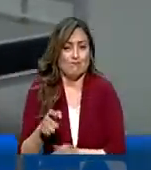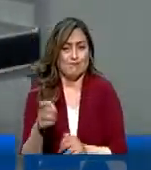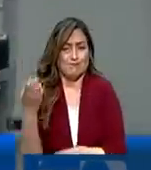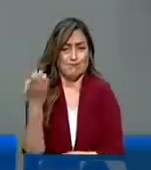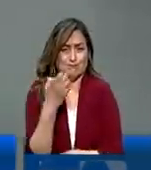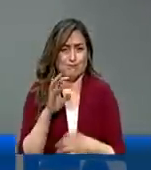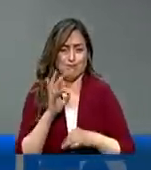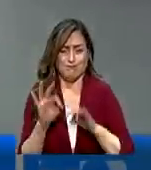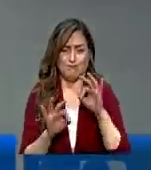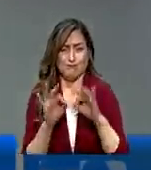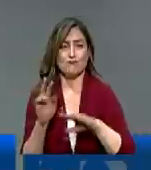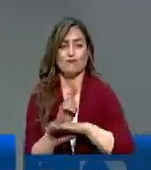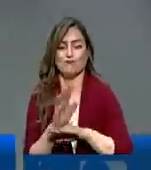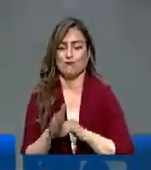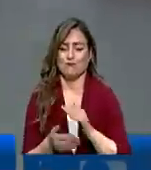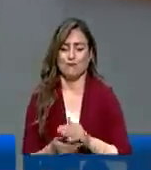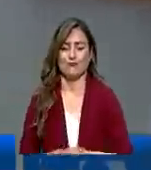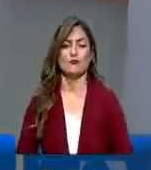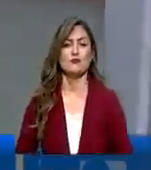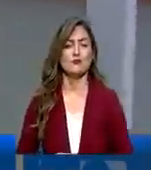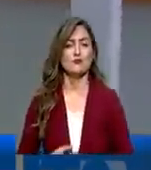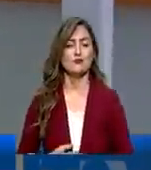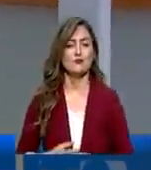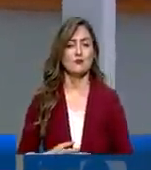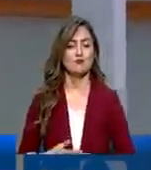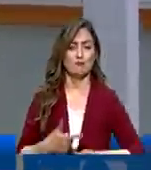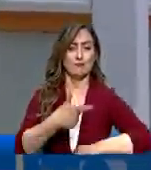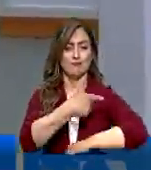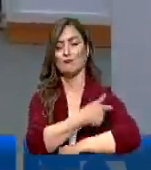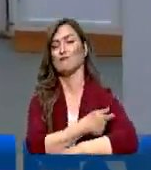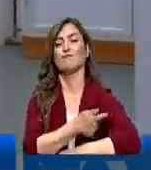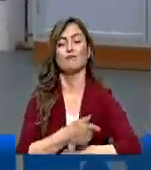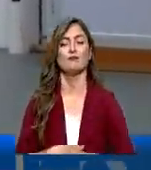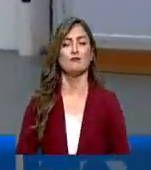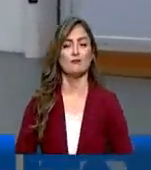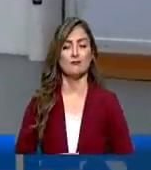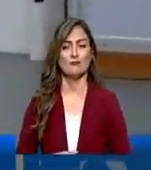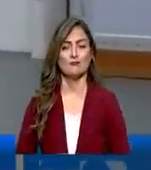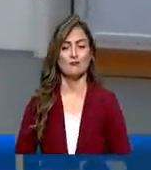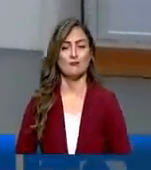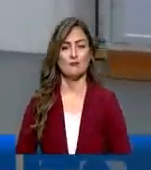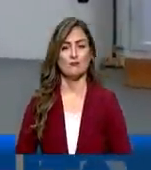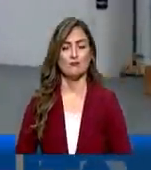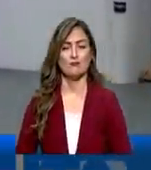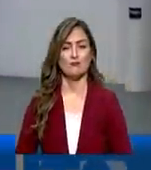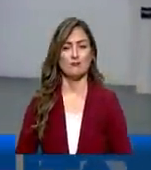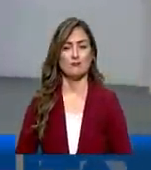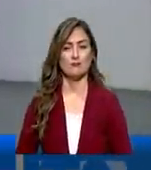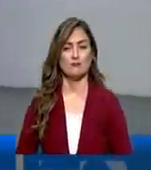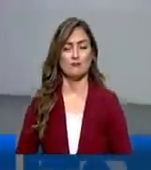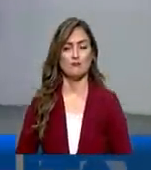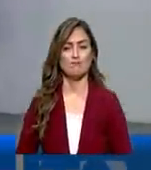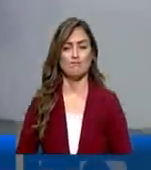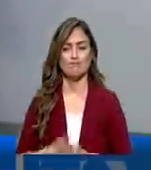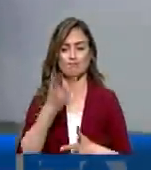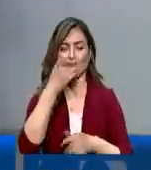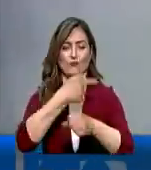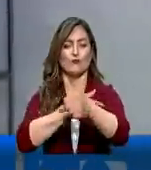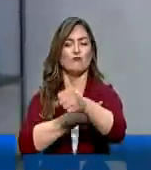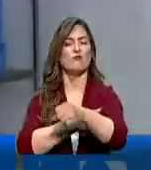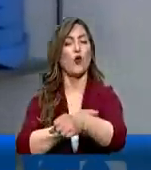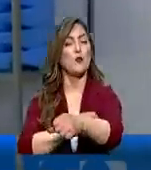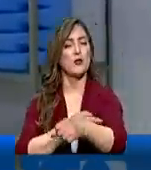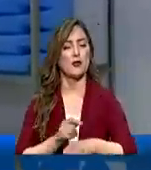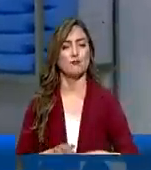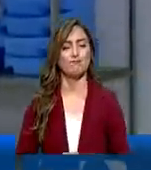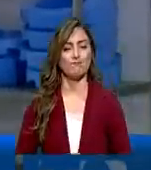pueda ser utilizado nuevamente, tanto para vacunación como el caso que sea necesario para hospitalización. Perfecto,